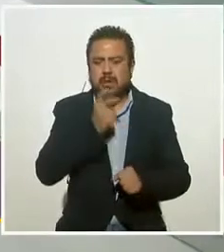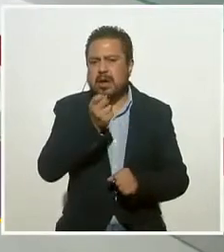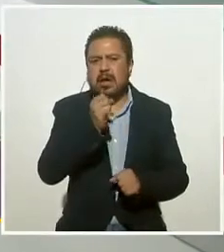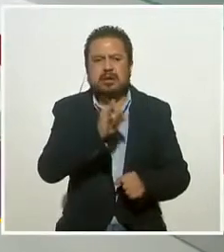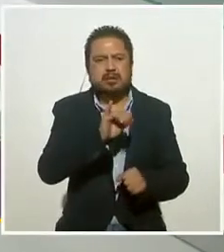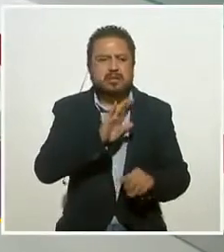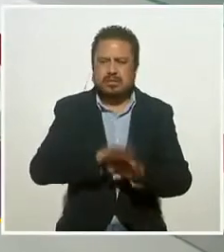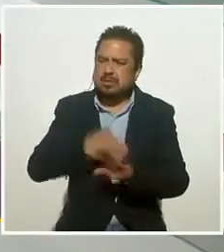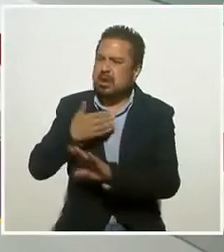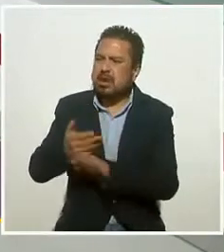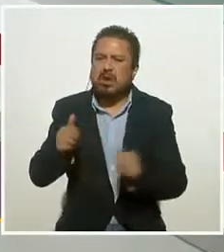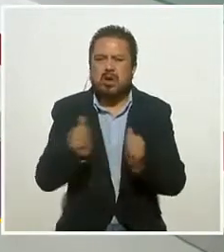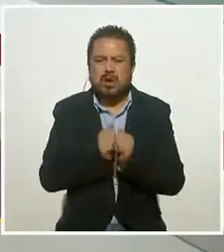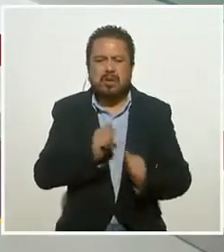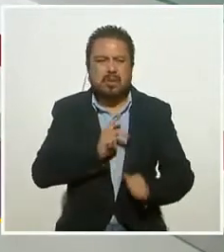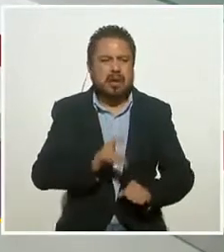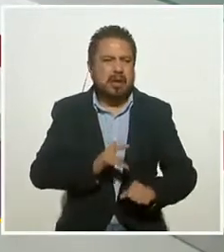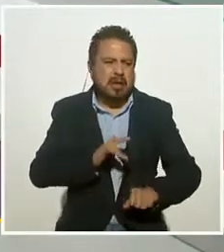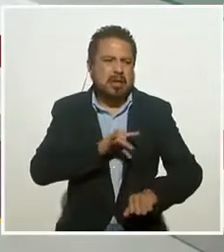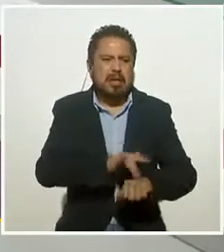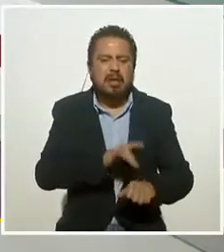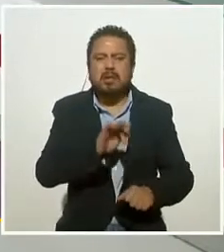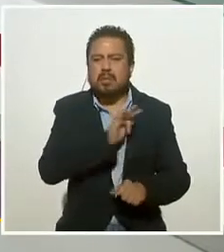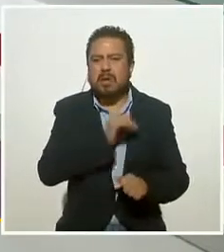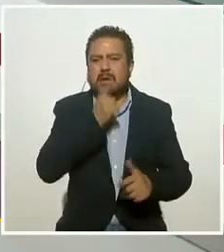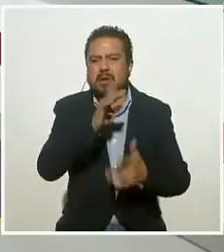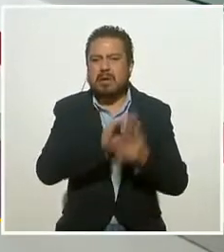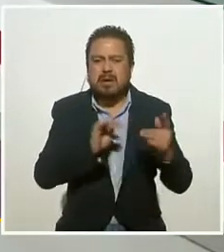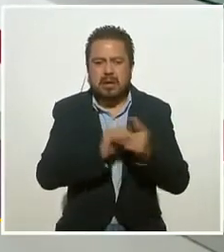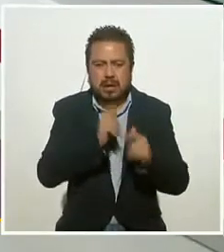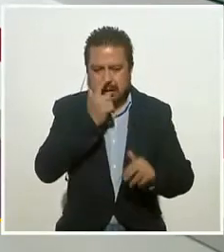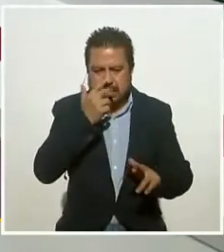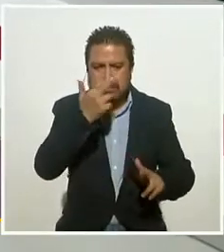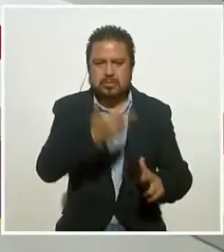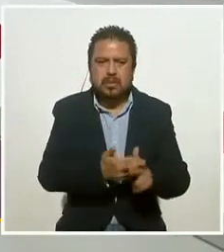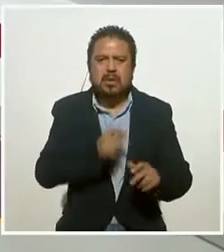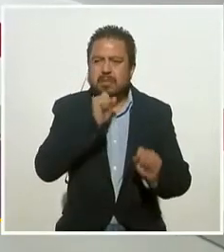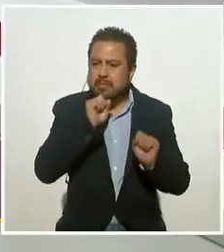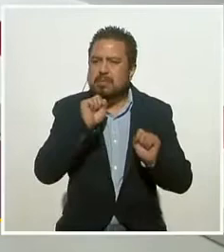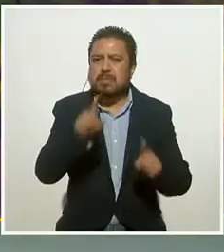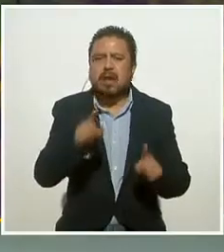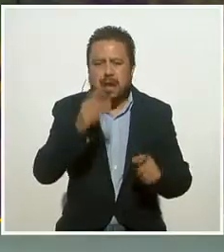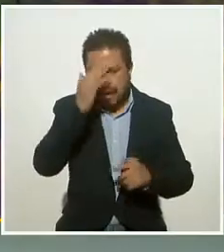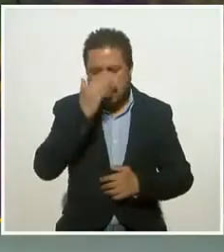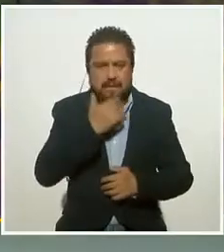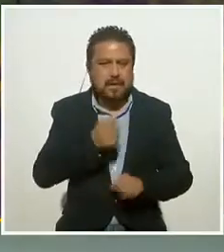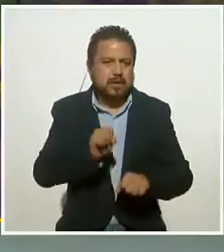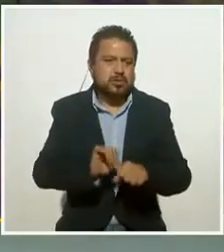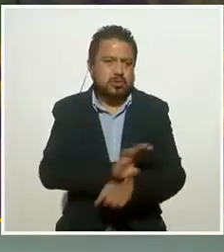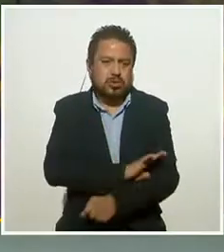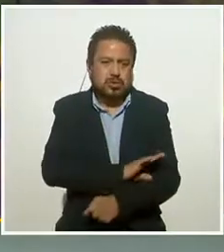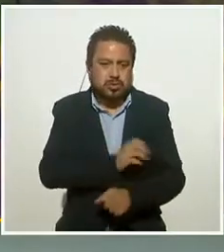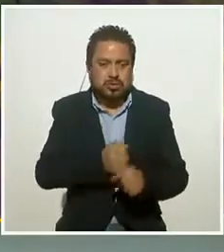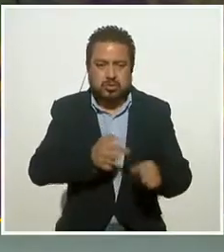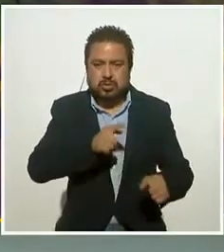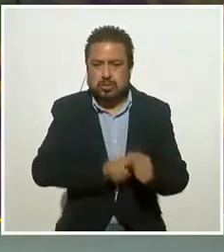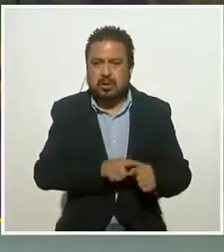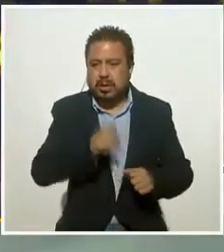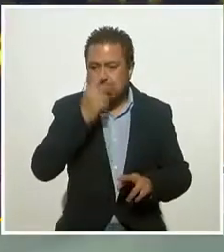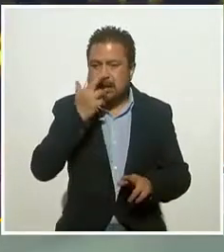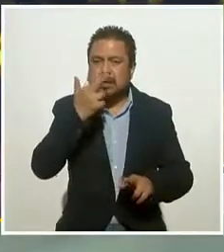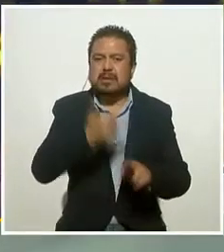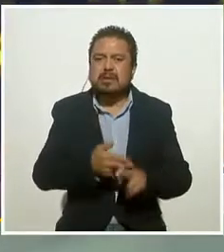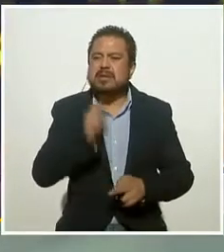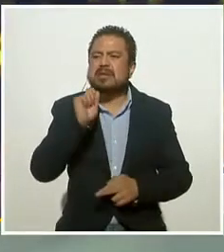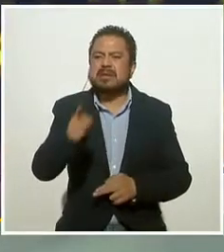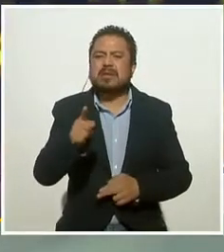daño al otro con mis acciones. Entonces, ¿podríamos decir que la responsabilidad también es una habilidad socioemocional? La responsabilidad,